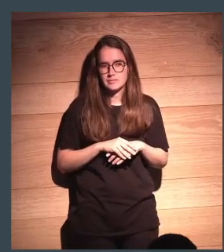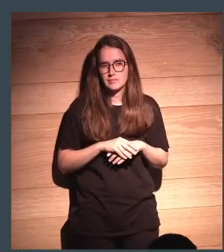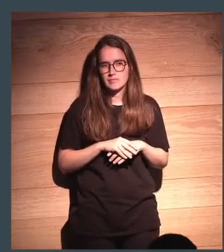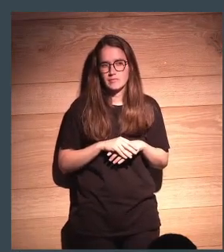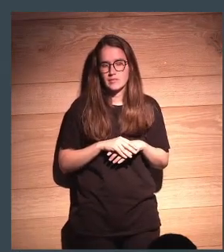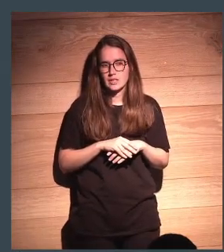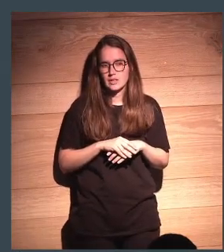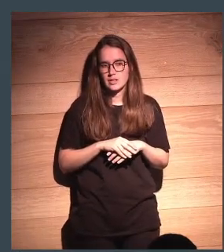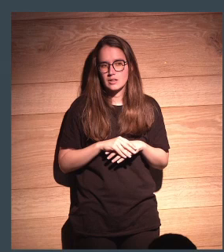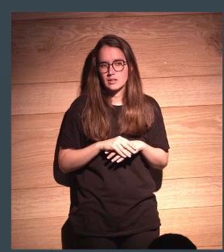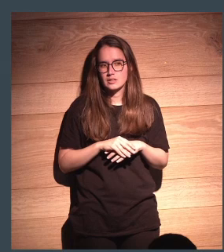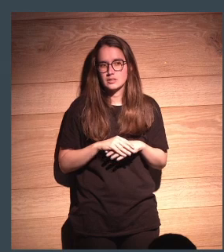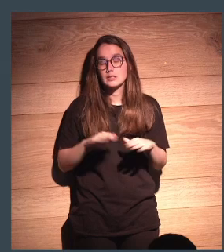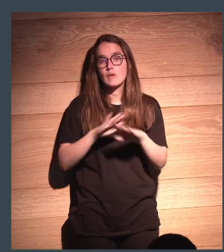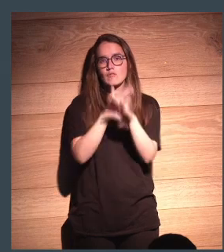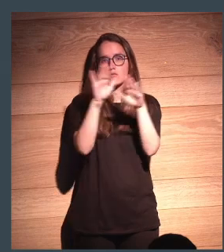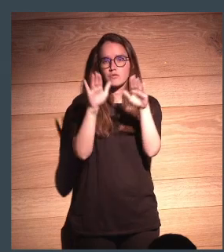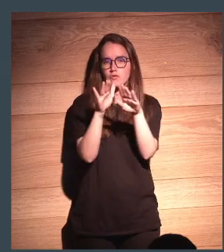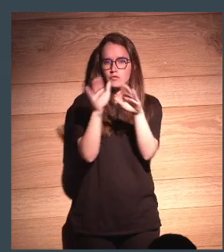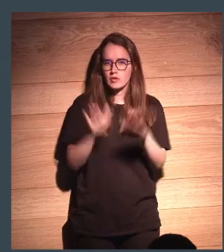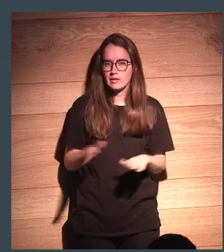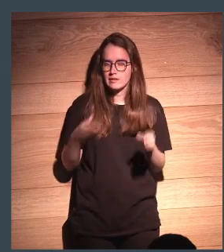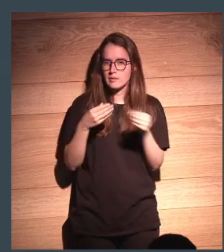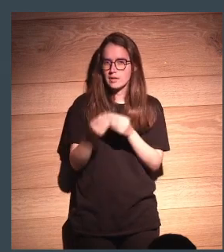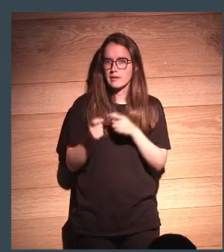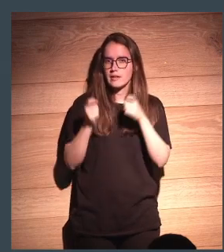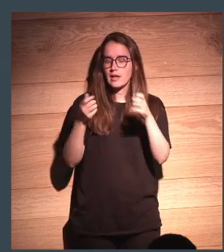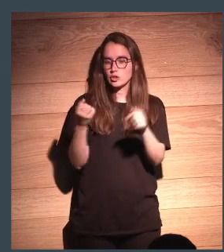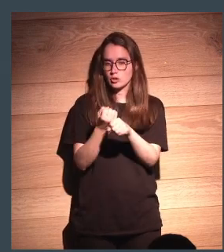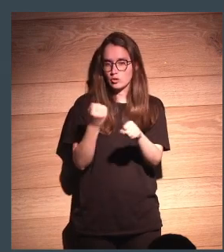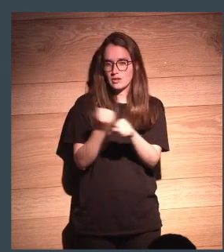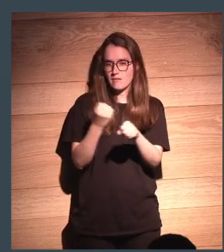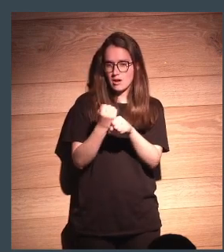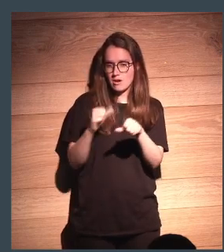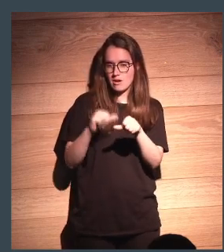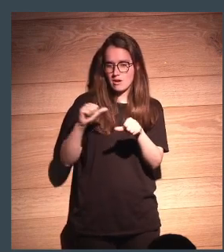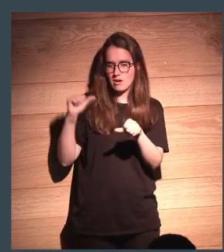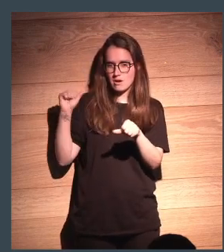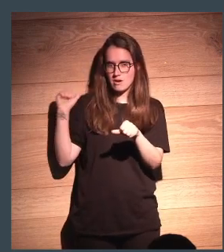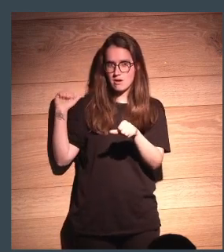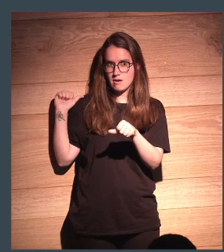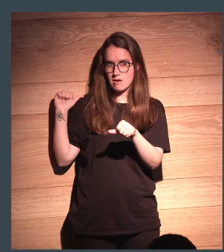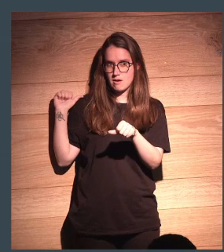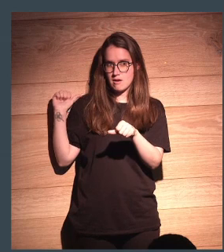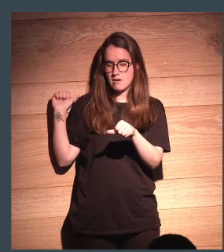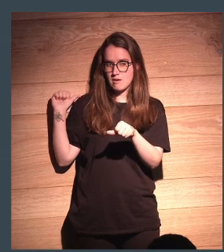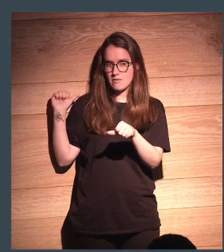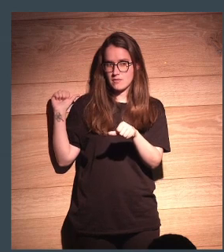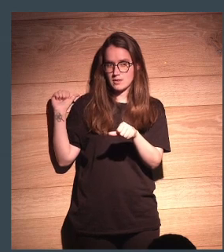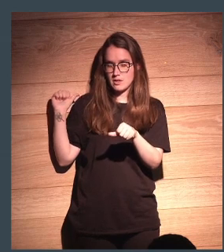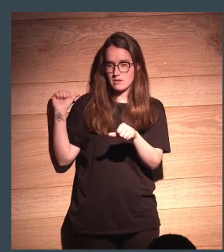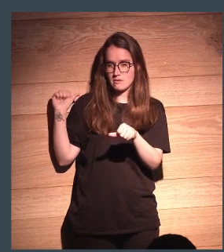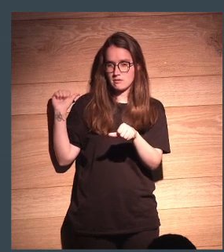Que la entrega final del material, todo el trabajo anterior va a depender de